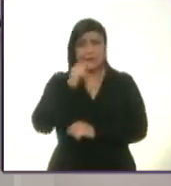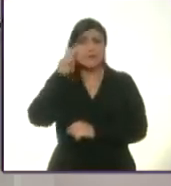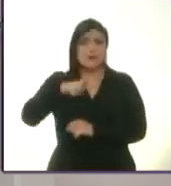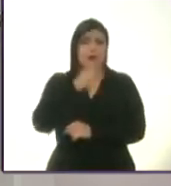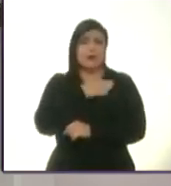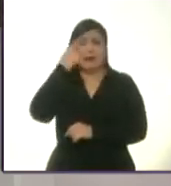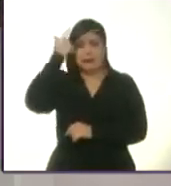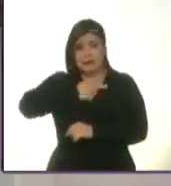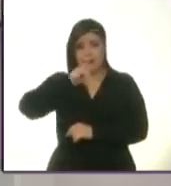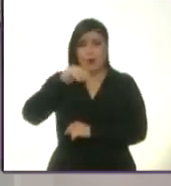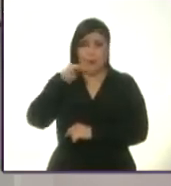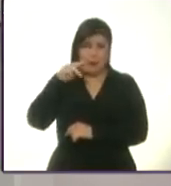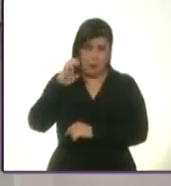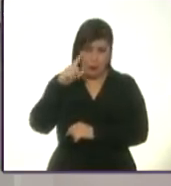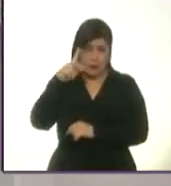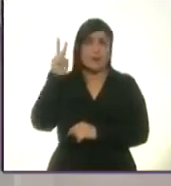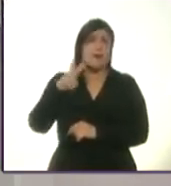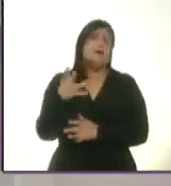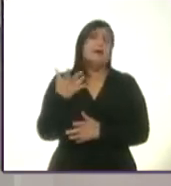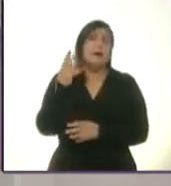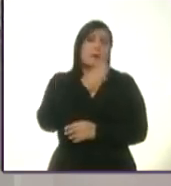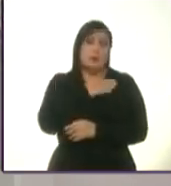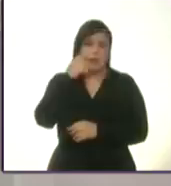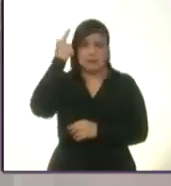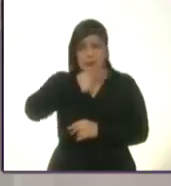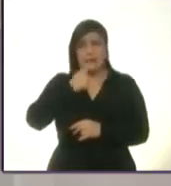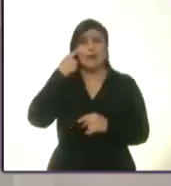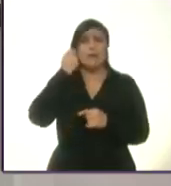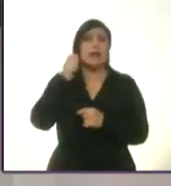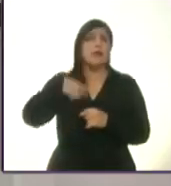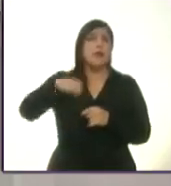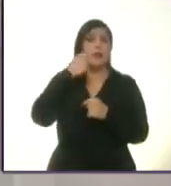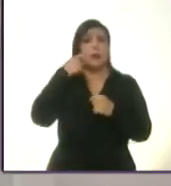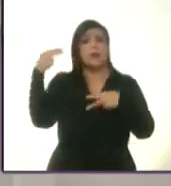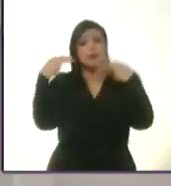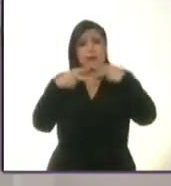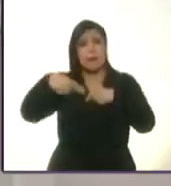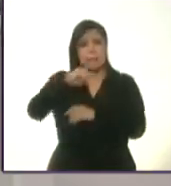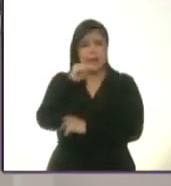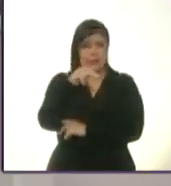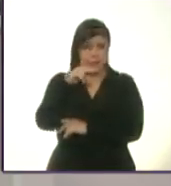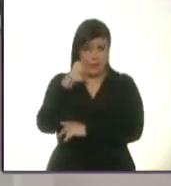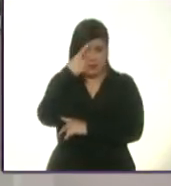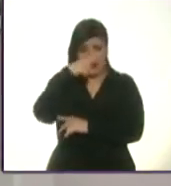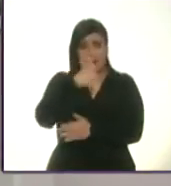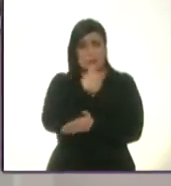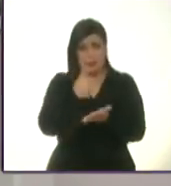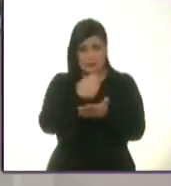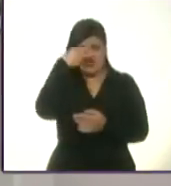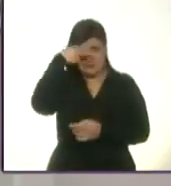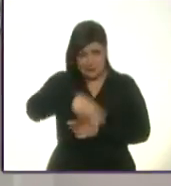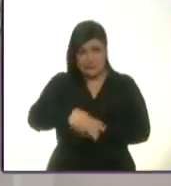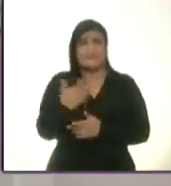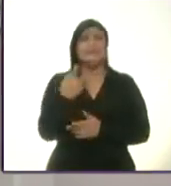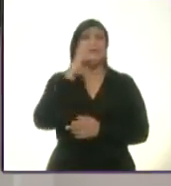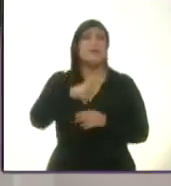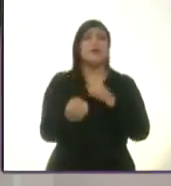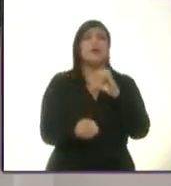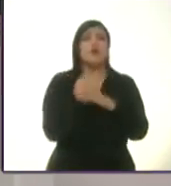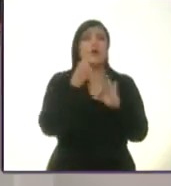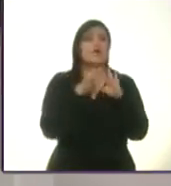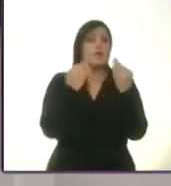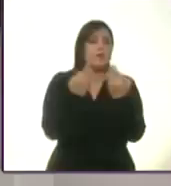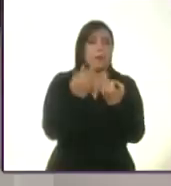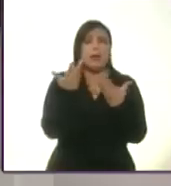elisa buenas noches a quienes siguen este encuentro organizado por el instituto electoral de la ciudad de mexico con un nuevo formato